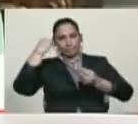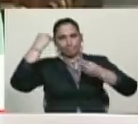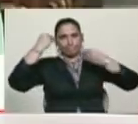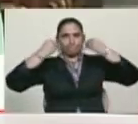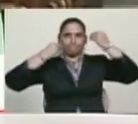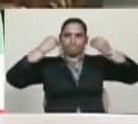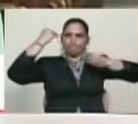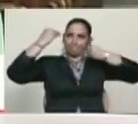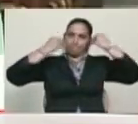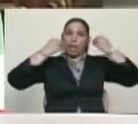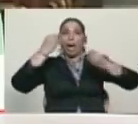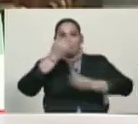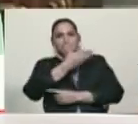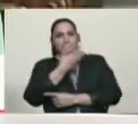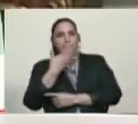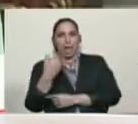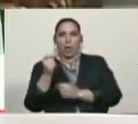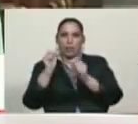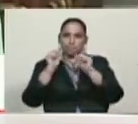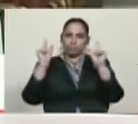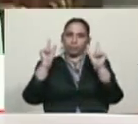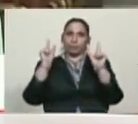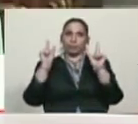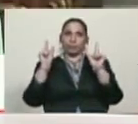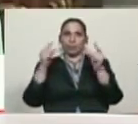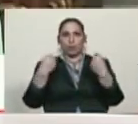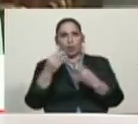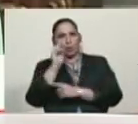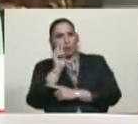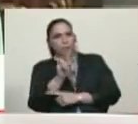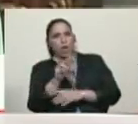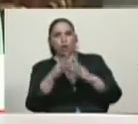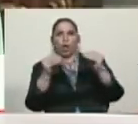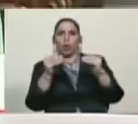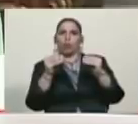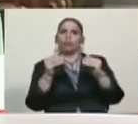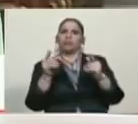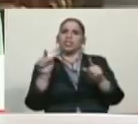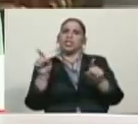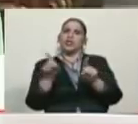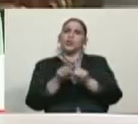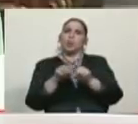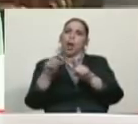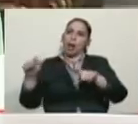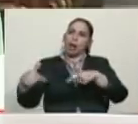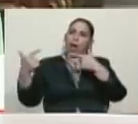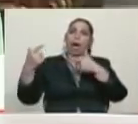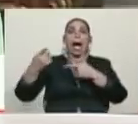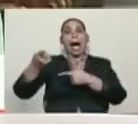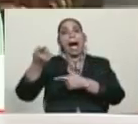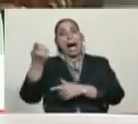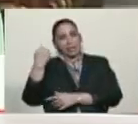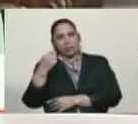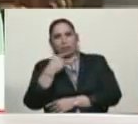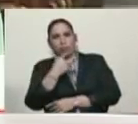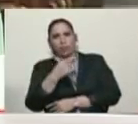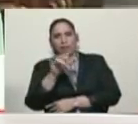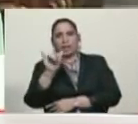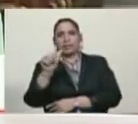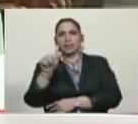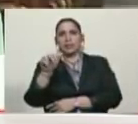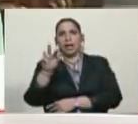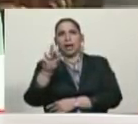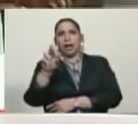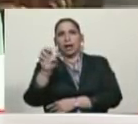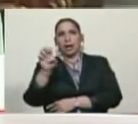mejor art yo lo veo todo como un reto ayer lo decía en yare en